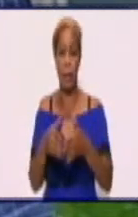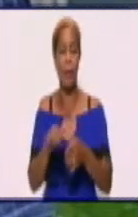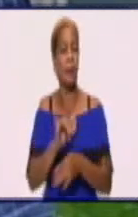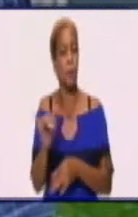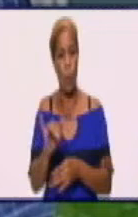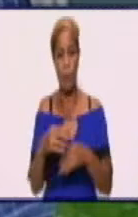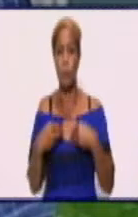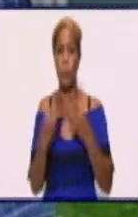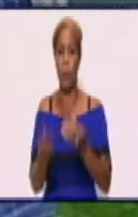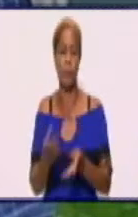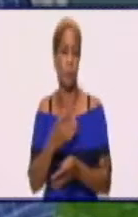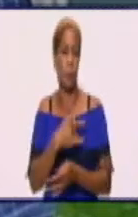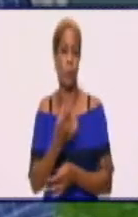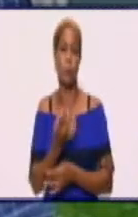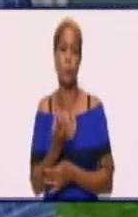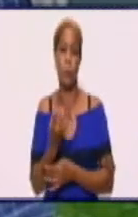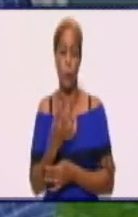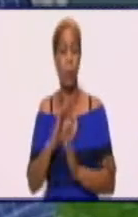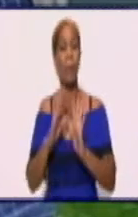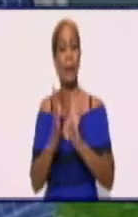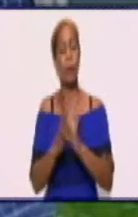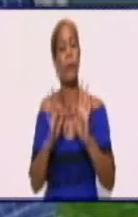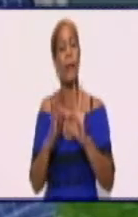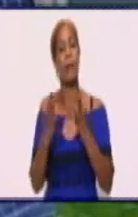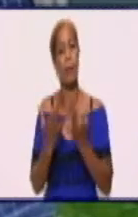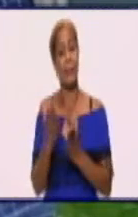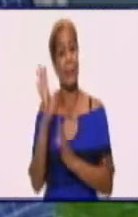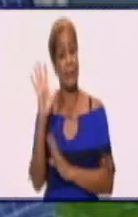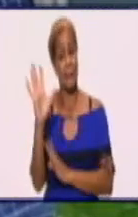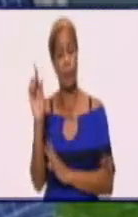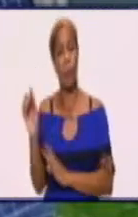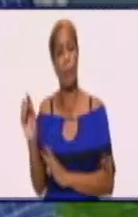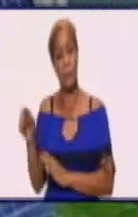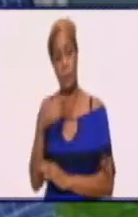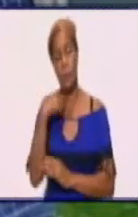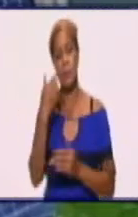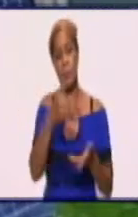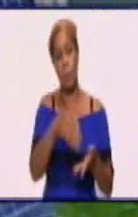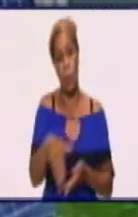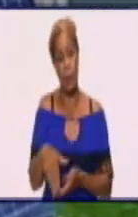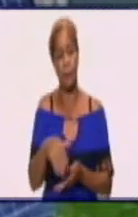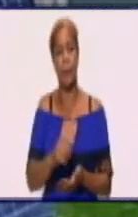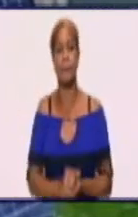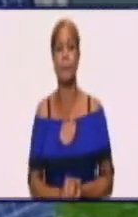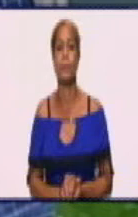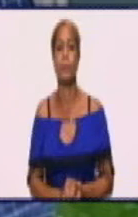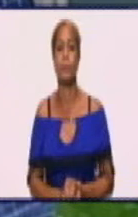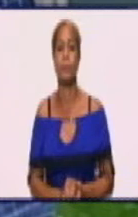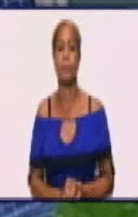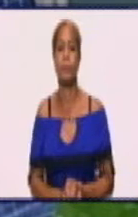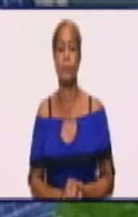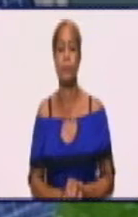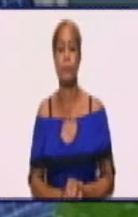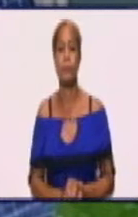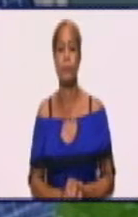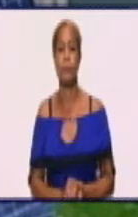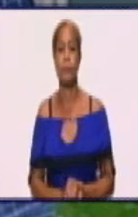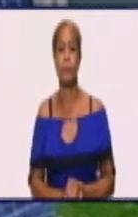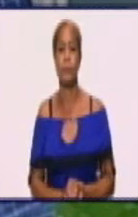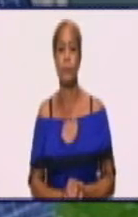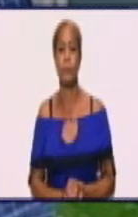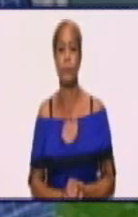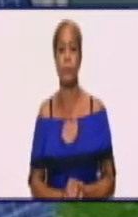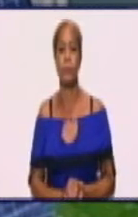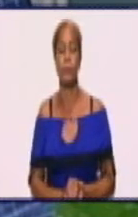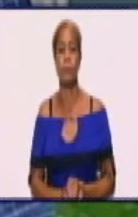sentidas condolencias a la familia de estas 5 personas que fallecieron en las últimas 24 horas a